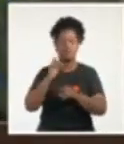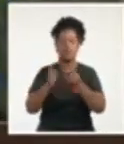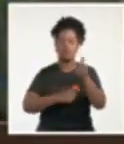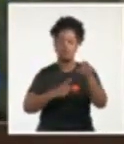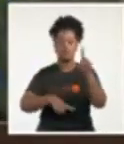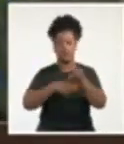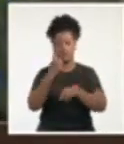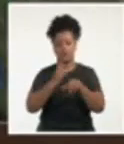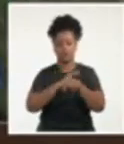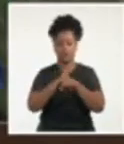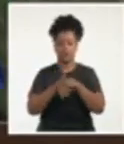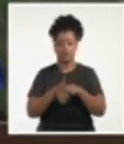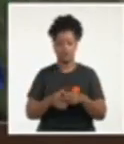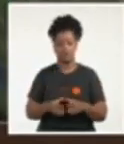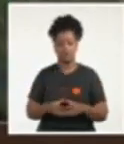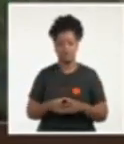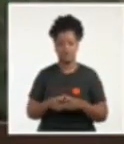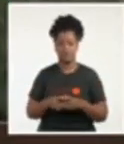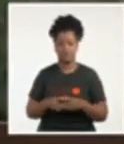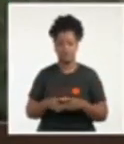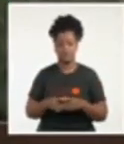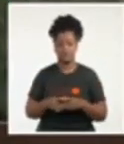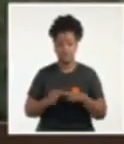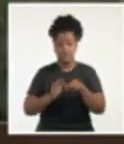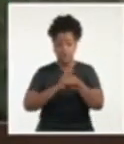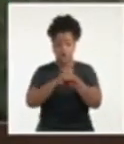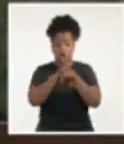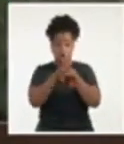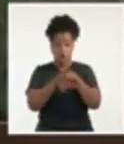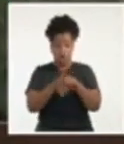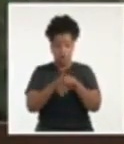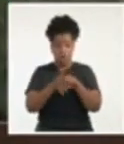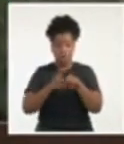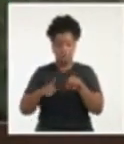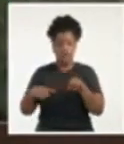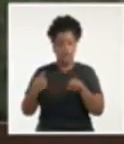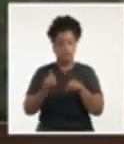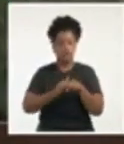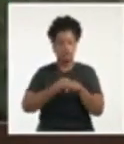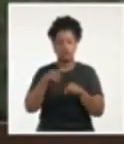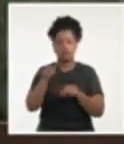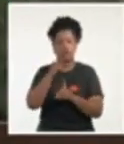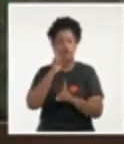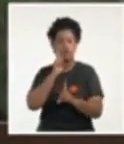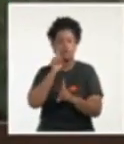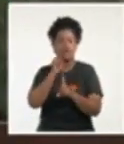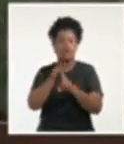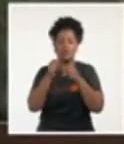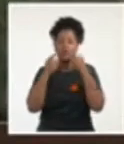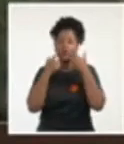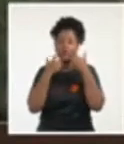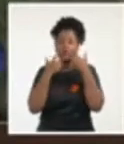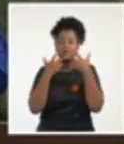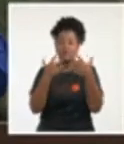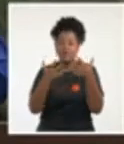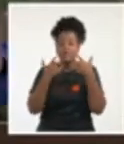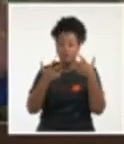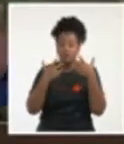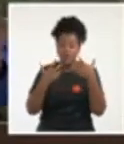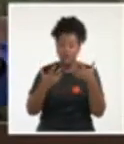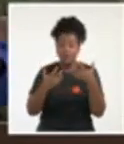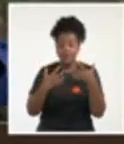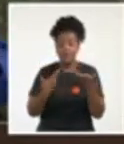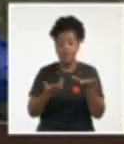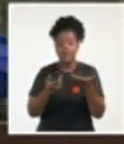pandemia. Bueno, la pandemia nos llegó como un reto, como un desafío adicional, incrementado, en medio de